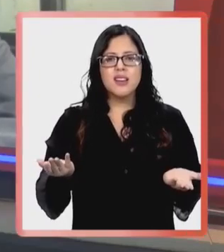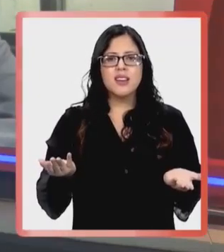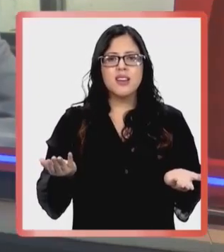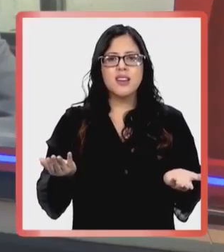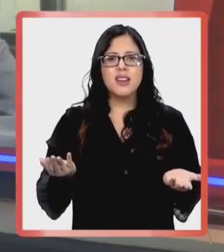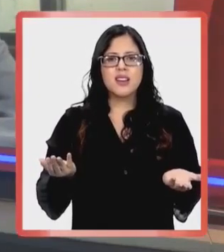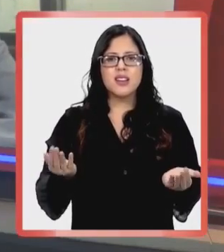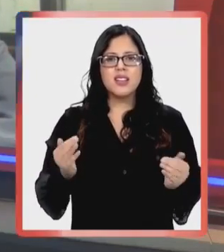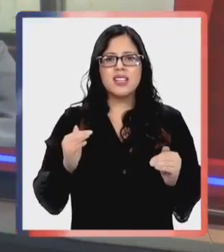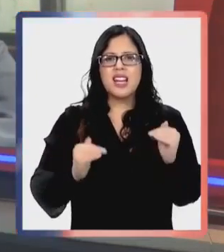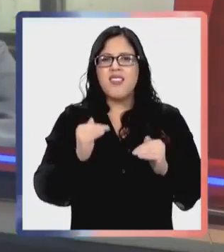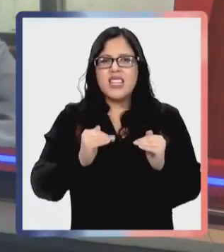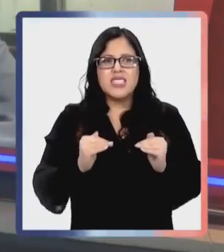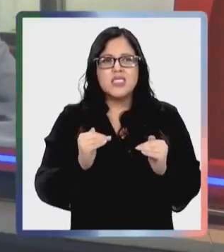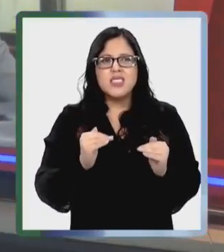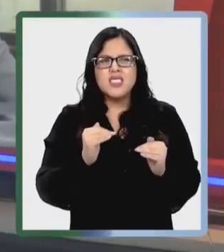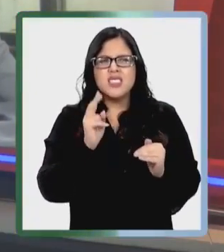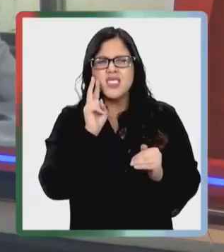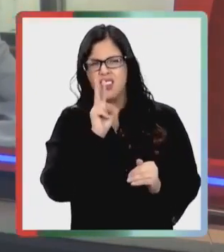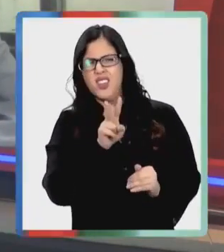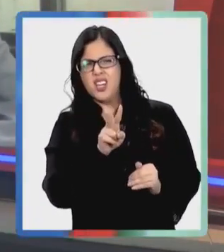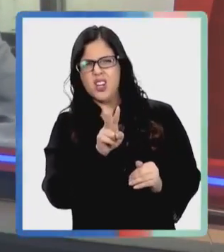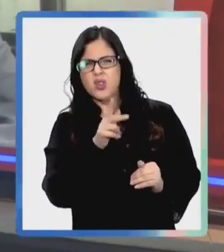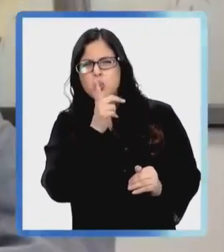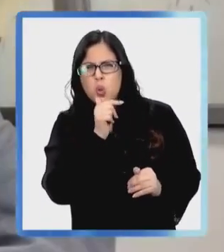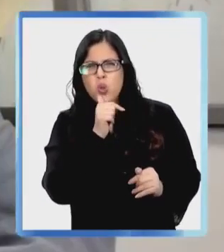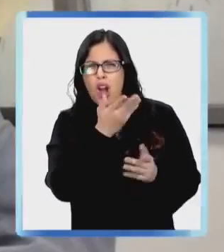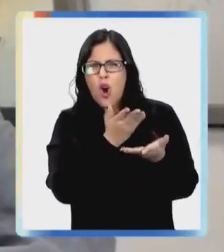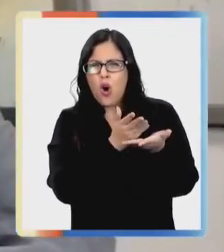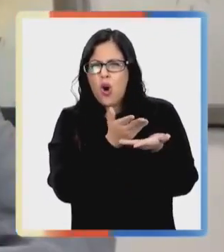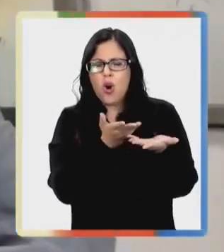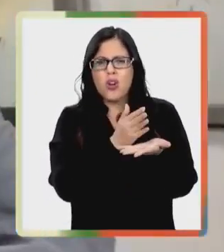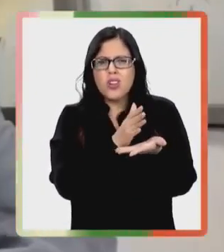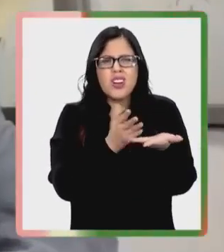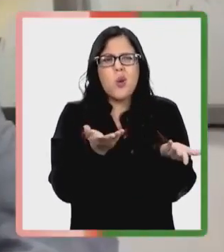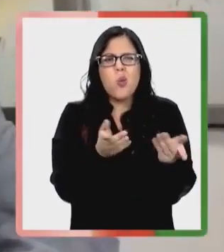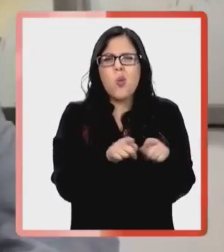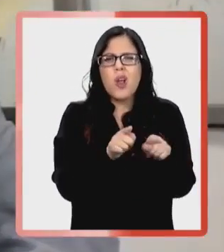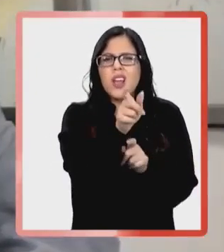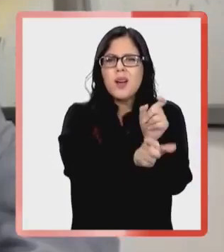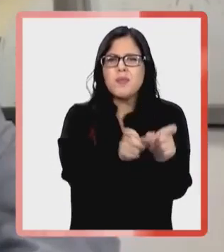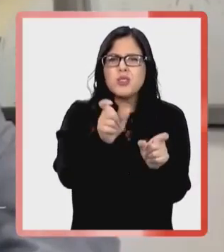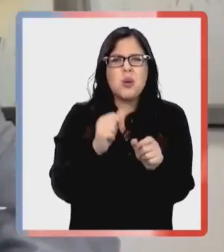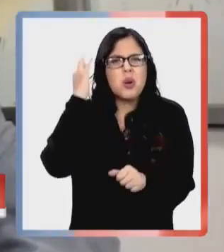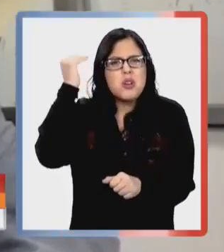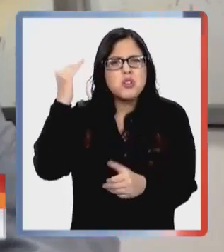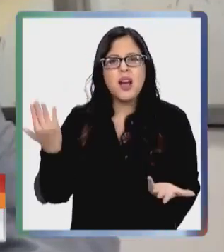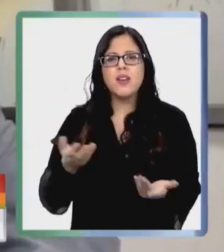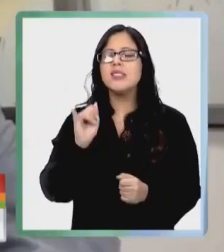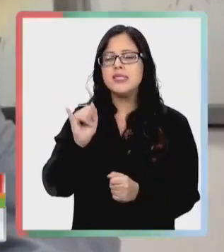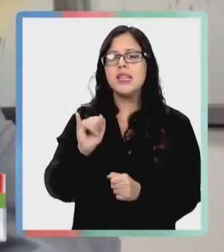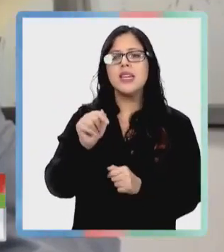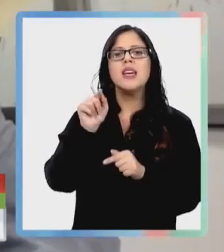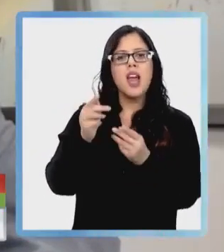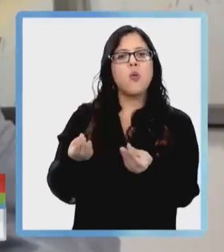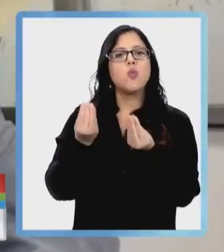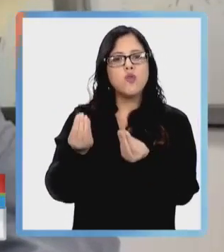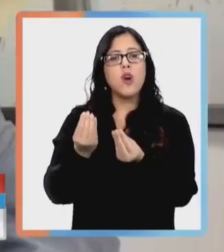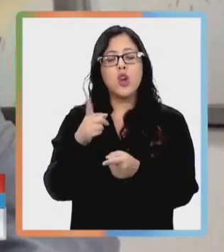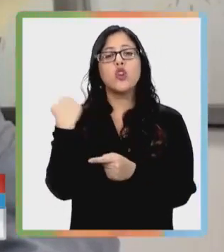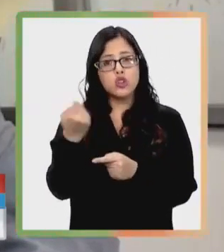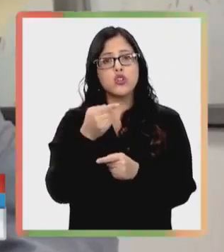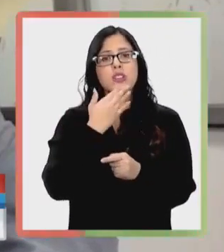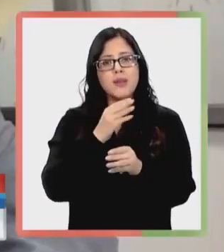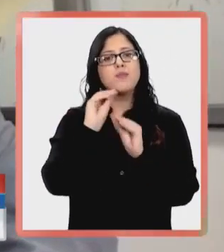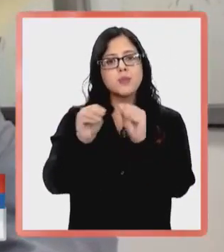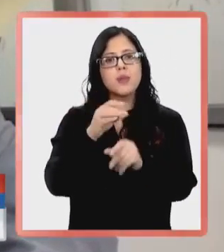parece que hay incluso hasta impericia, desconocimiento. Por supuesto que sí, y qué bueno que me lo recordaste porque eso fue otra de las